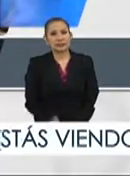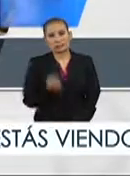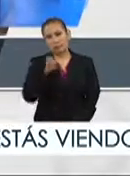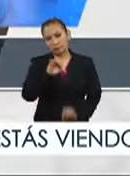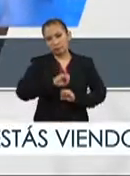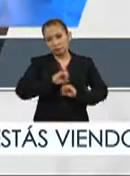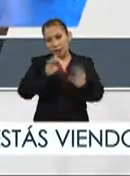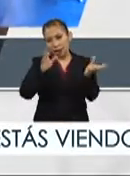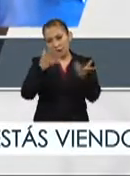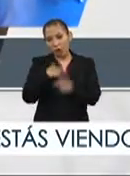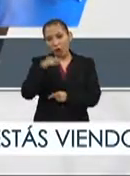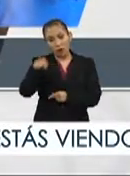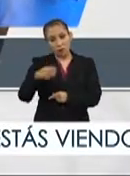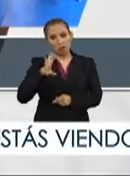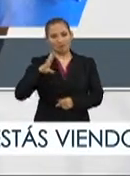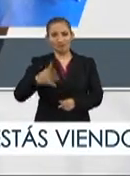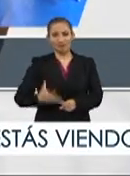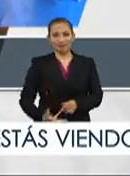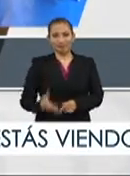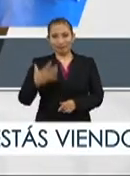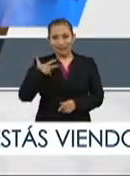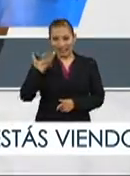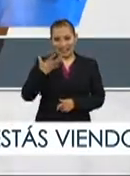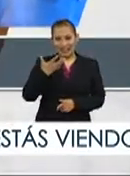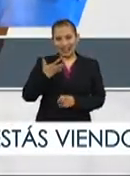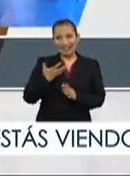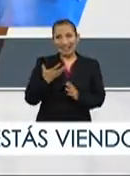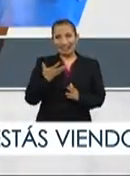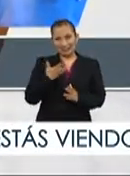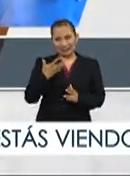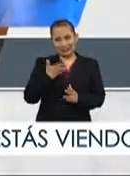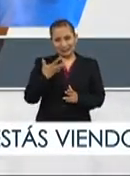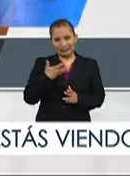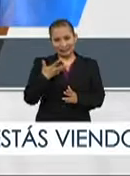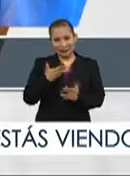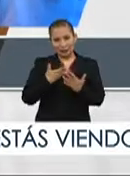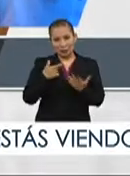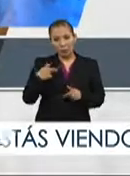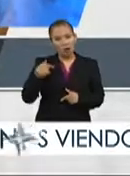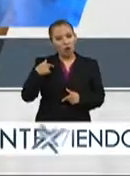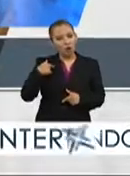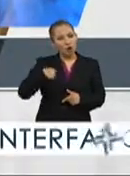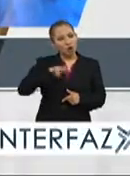Sí, efectivamente es un gran orgullo que tenemos.